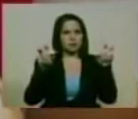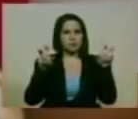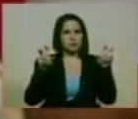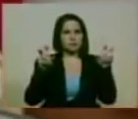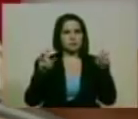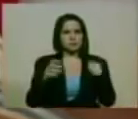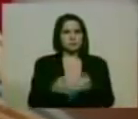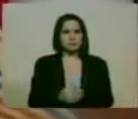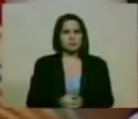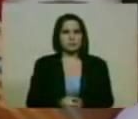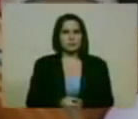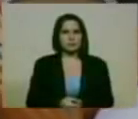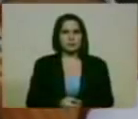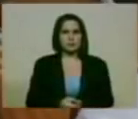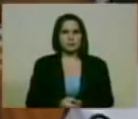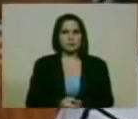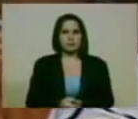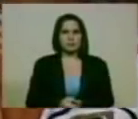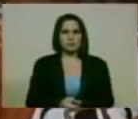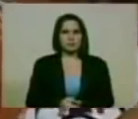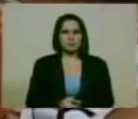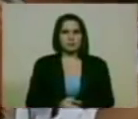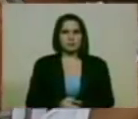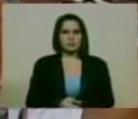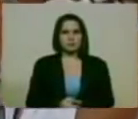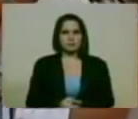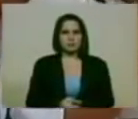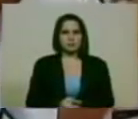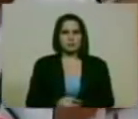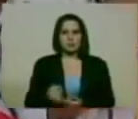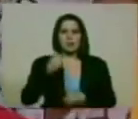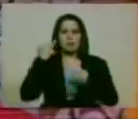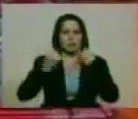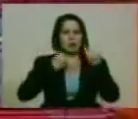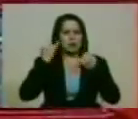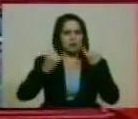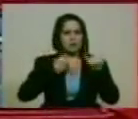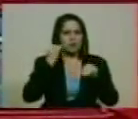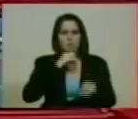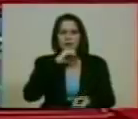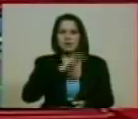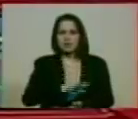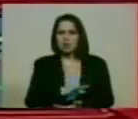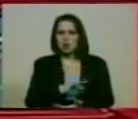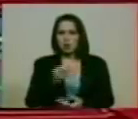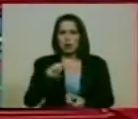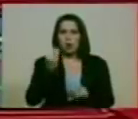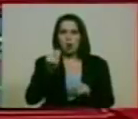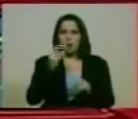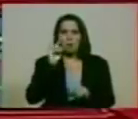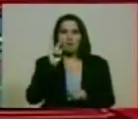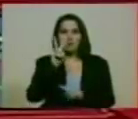de la historia y del idioma, y a través del idioma llegamos a la cosmovisión